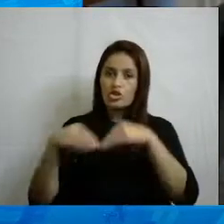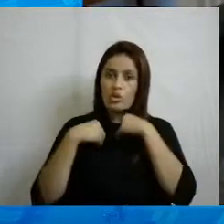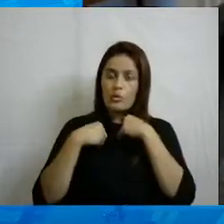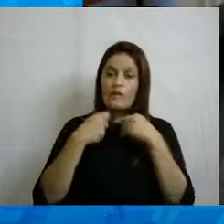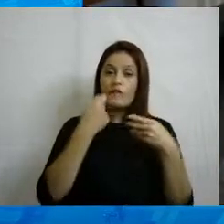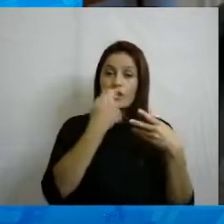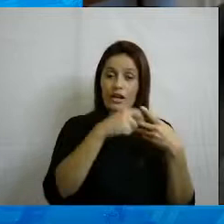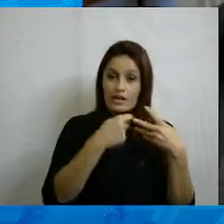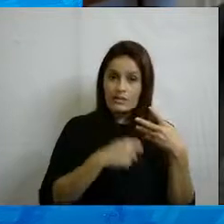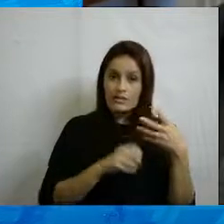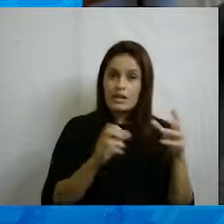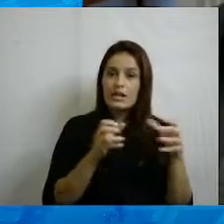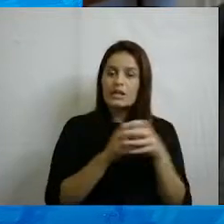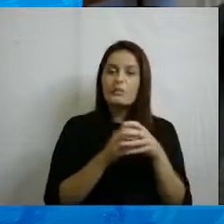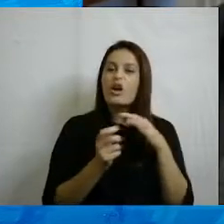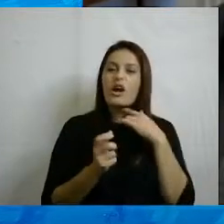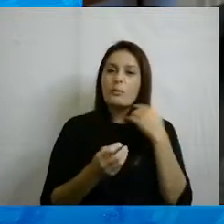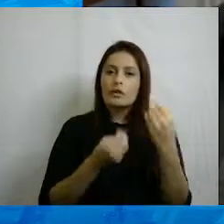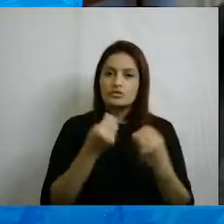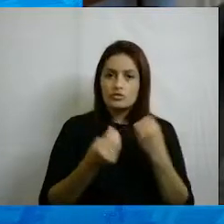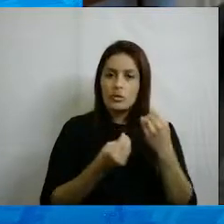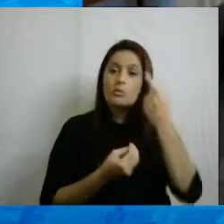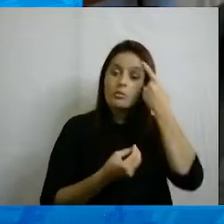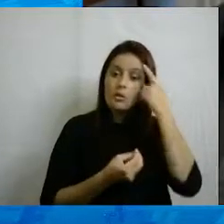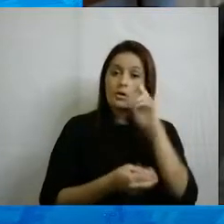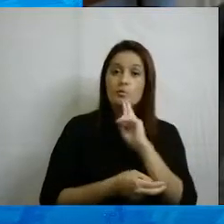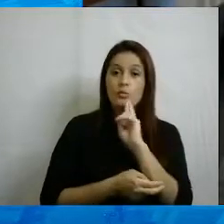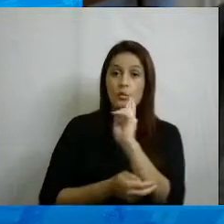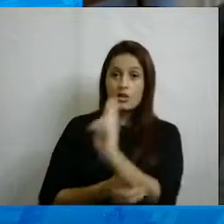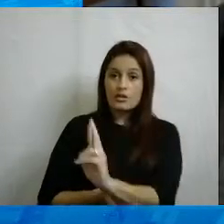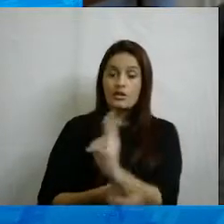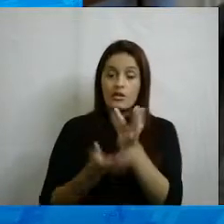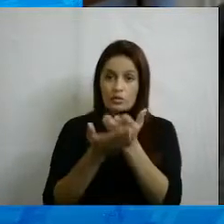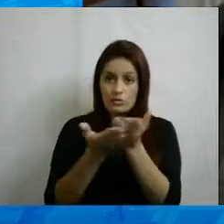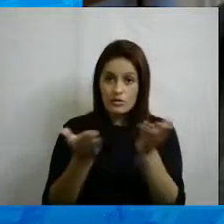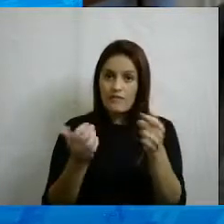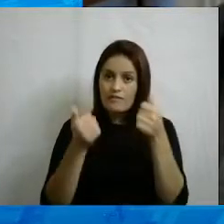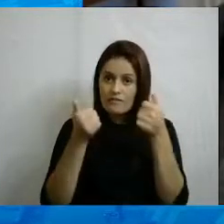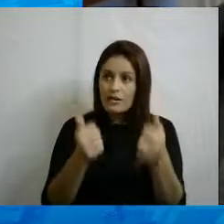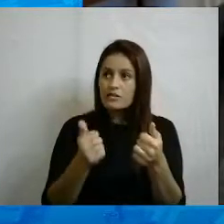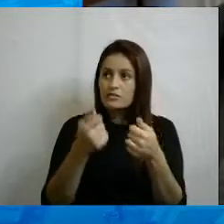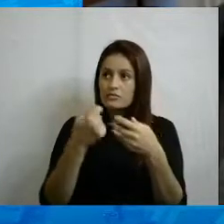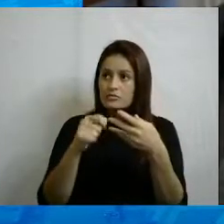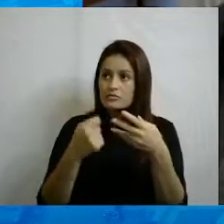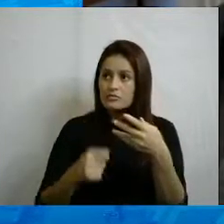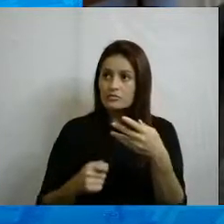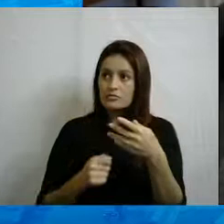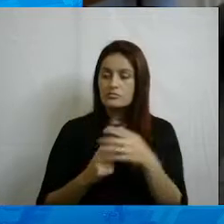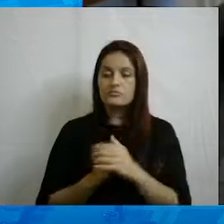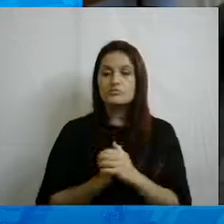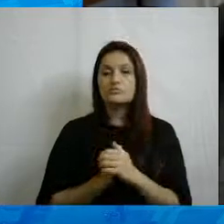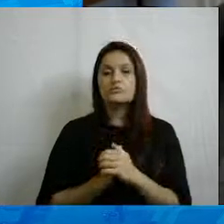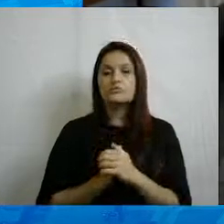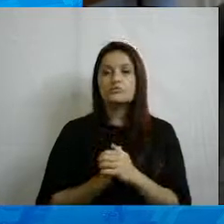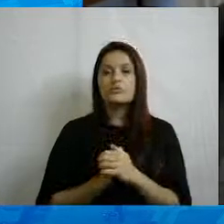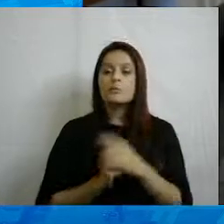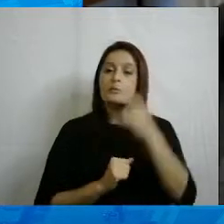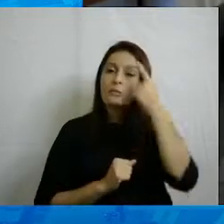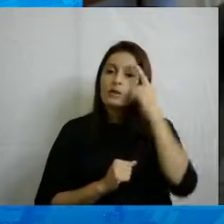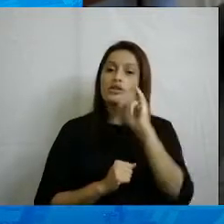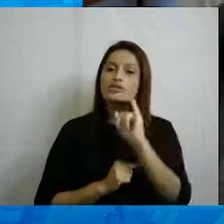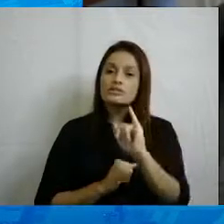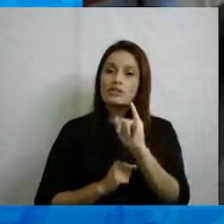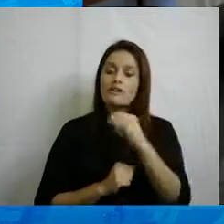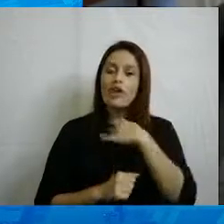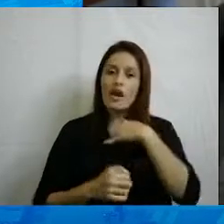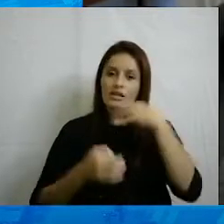con el equipo qué pasó para que pueda también canalizar una respuesta más detallada sobre el problema en cuestión, pero sí me voy a asegurar